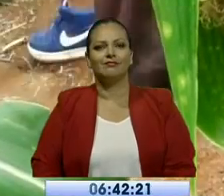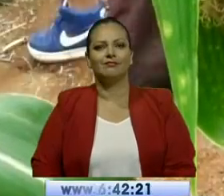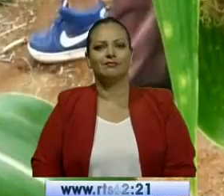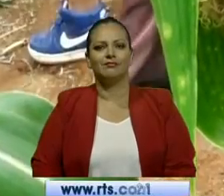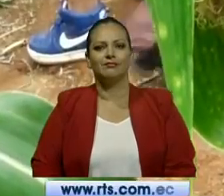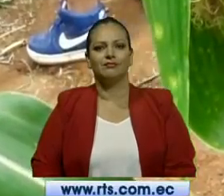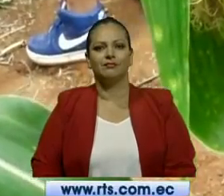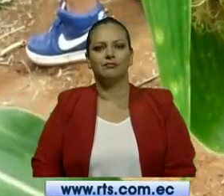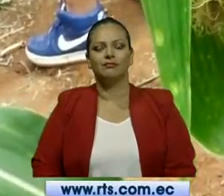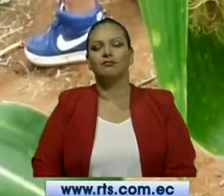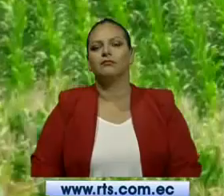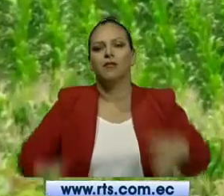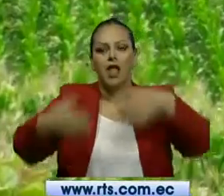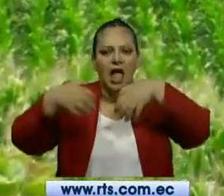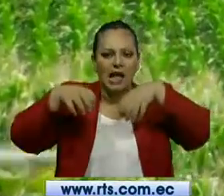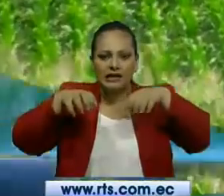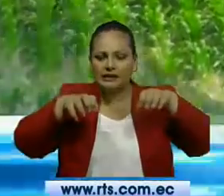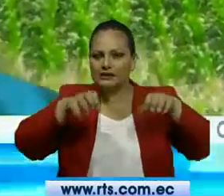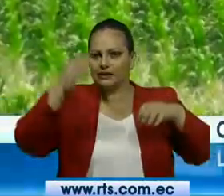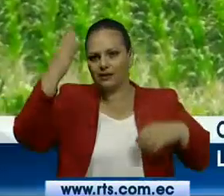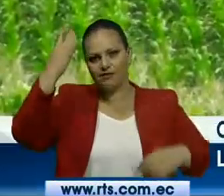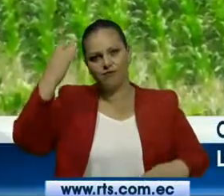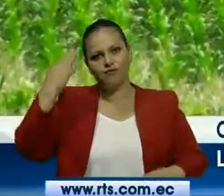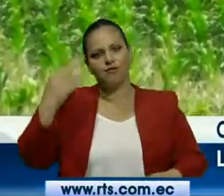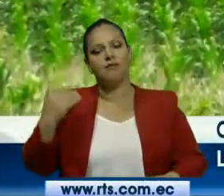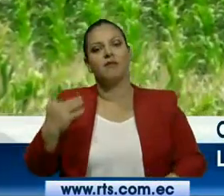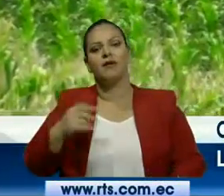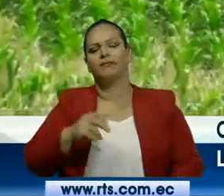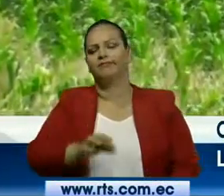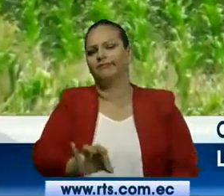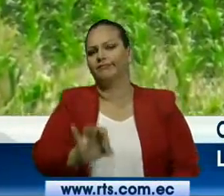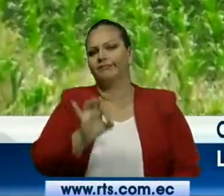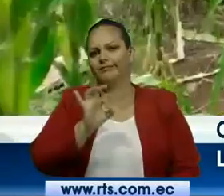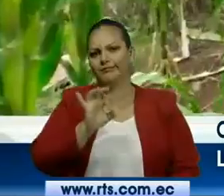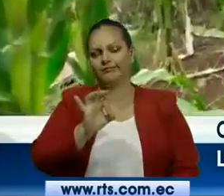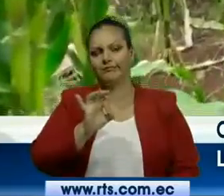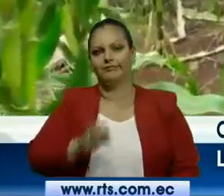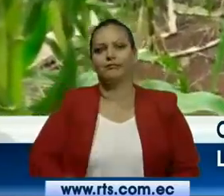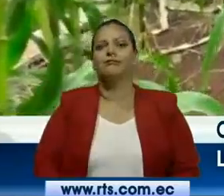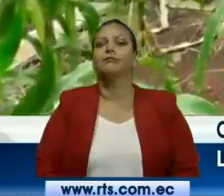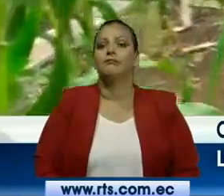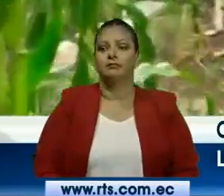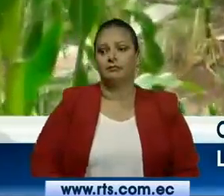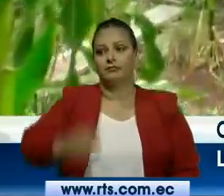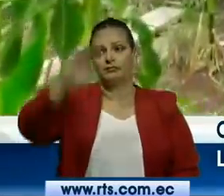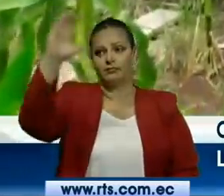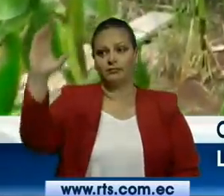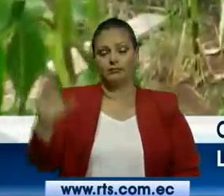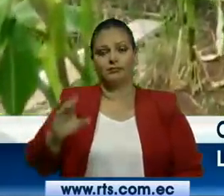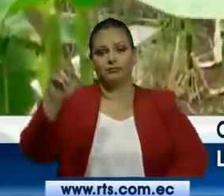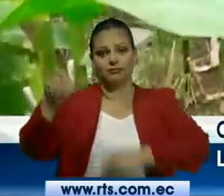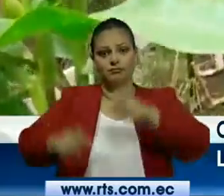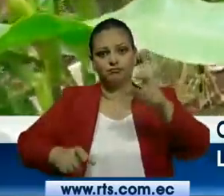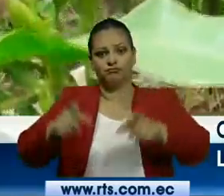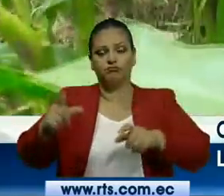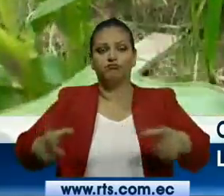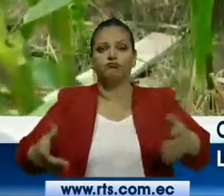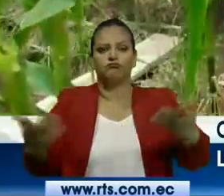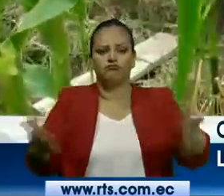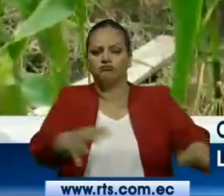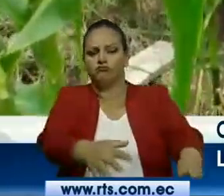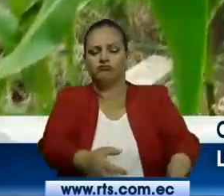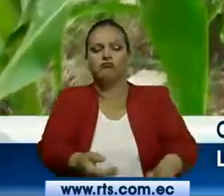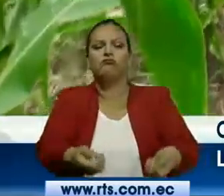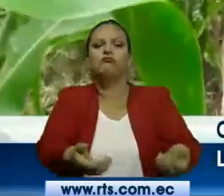El maíz amarillo duro es uno de los productos agroalimentarios más importantes de la costa ecuatoriana. Y en la provincia de Los Ríos,